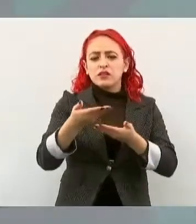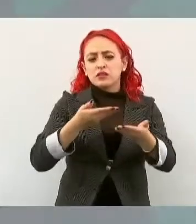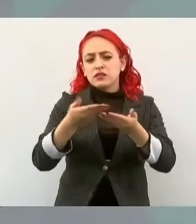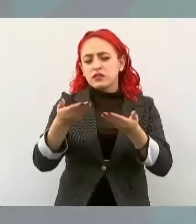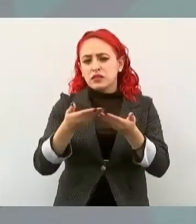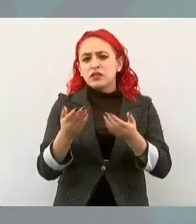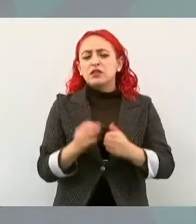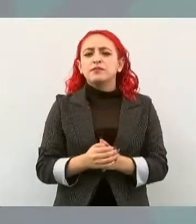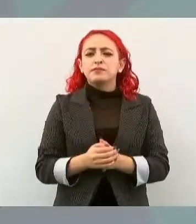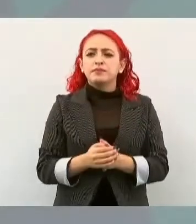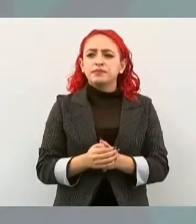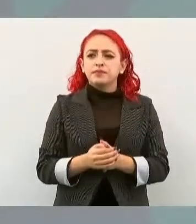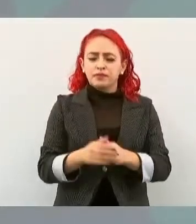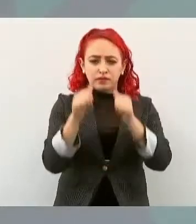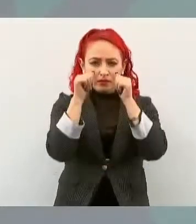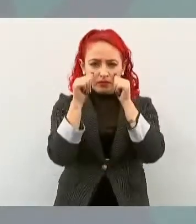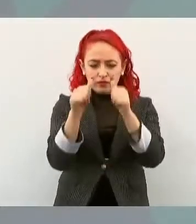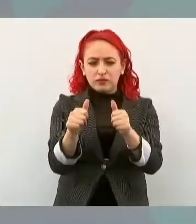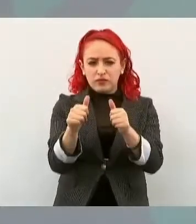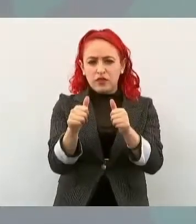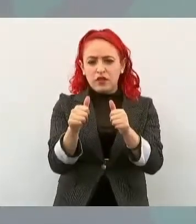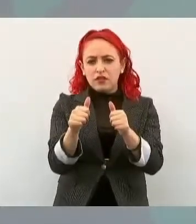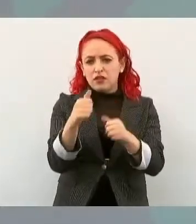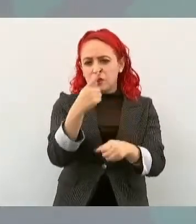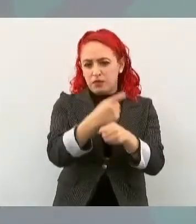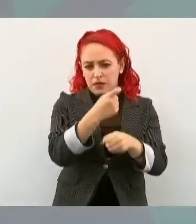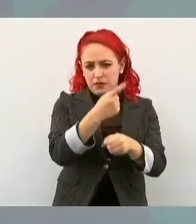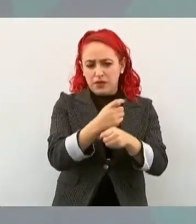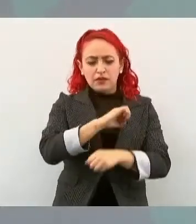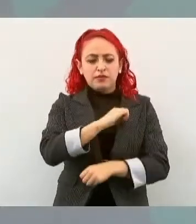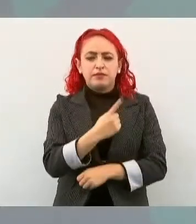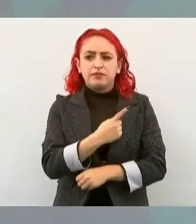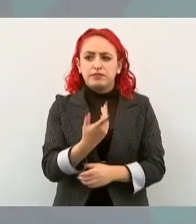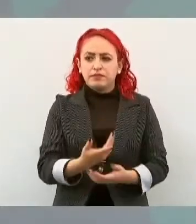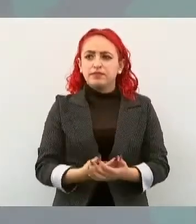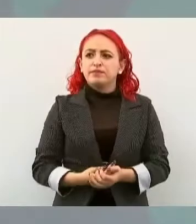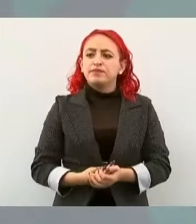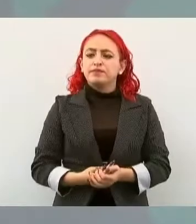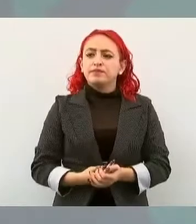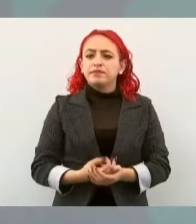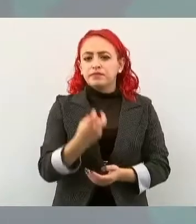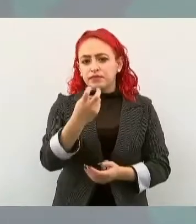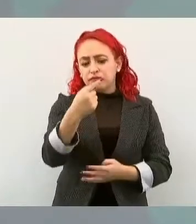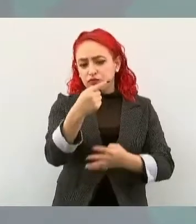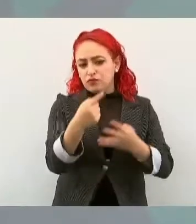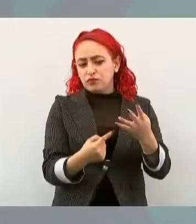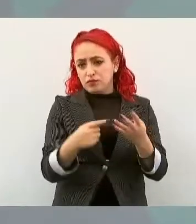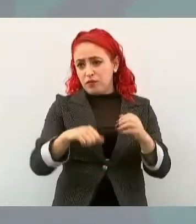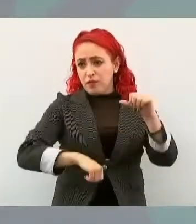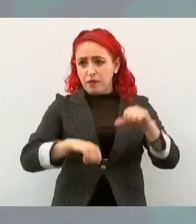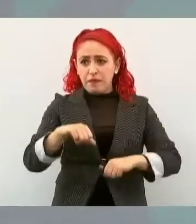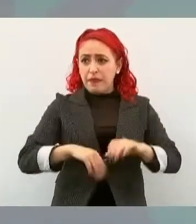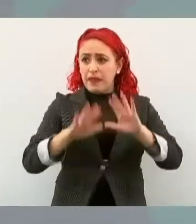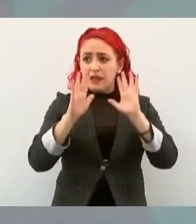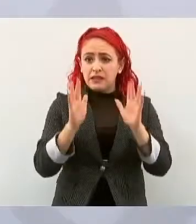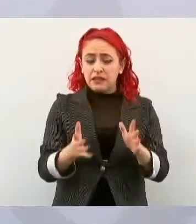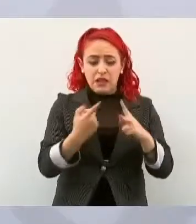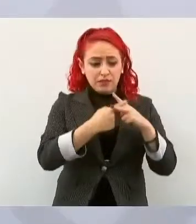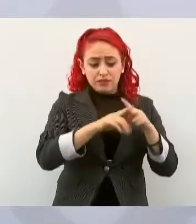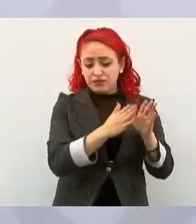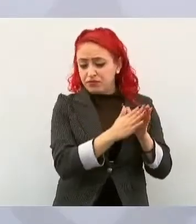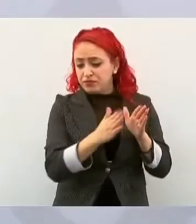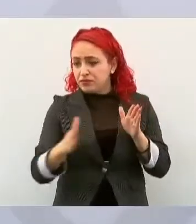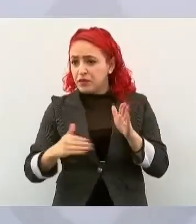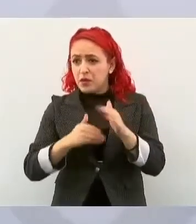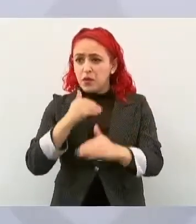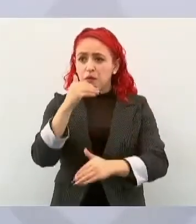servicios basados en la atención primaria de la salud. Estas acciones están en marcha mediante